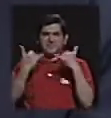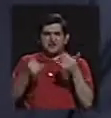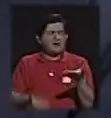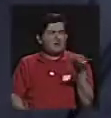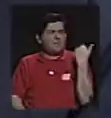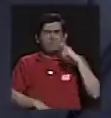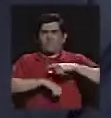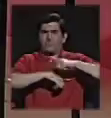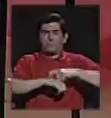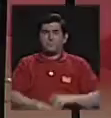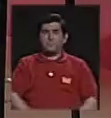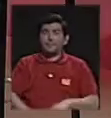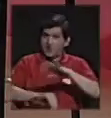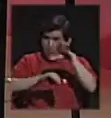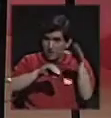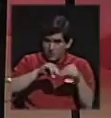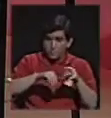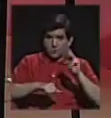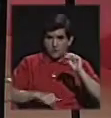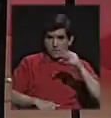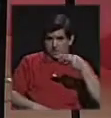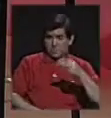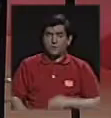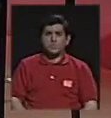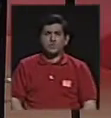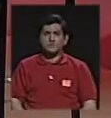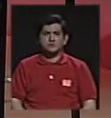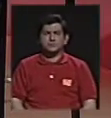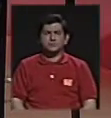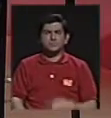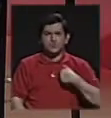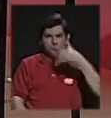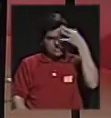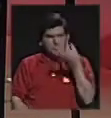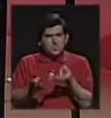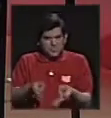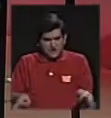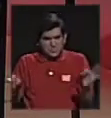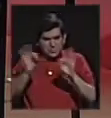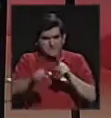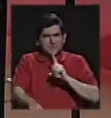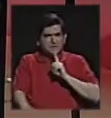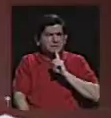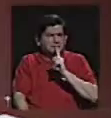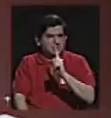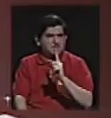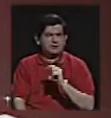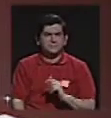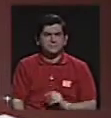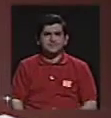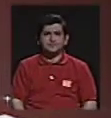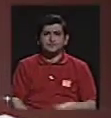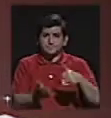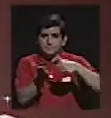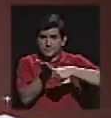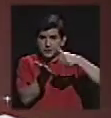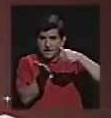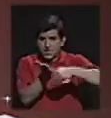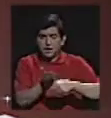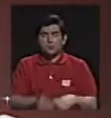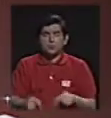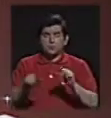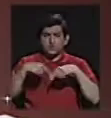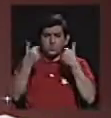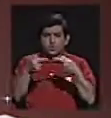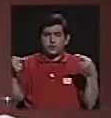mucho tiempo. Incluso, Mauricio, rápidamente, solo me parece importante señalar que el voto electoral de la